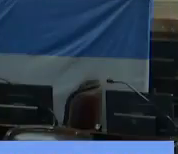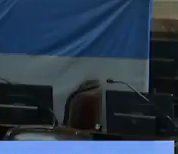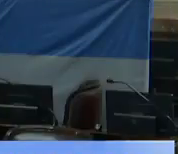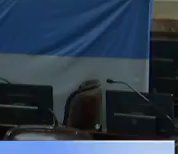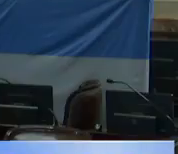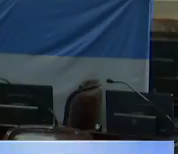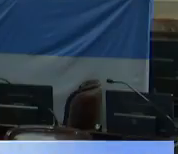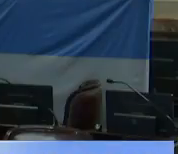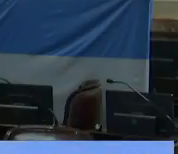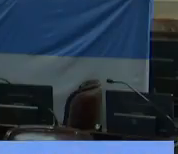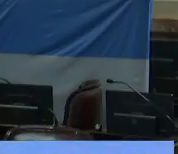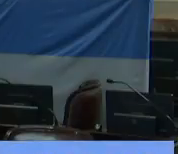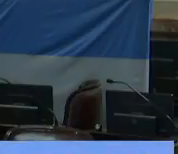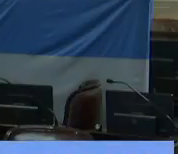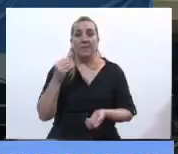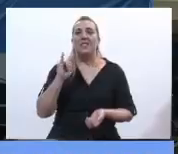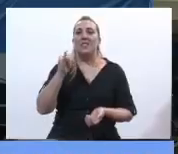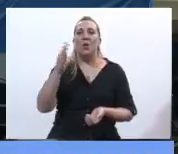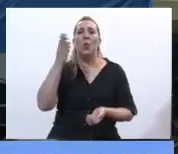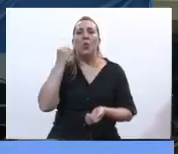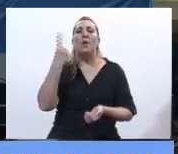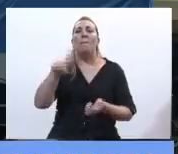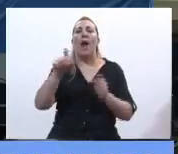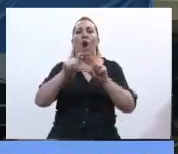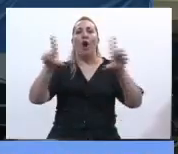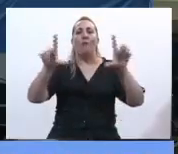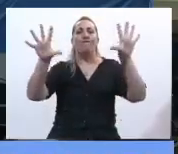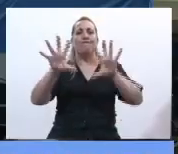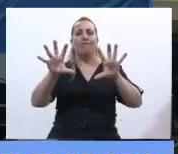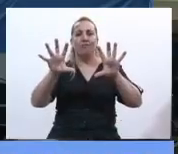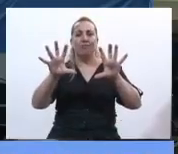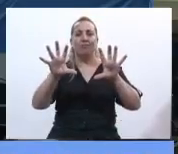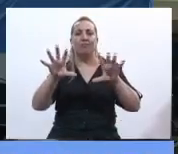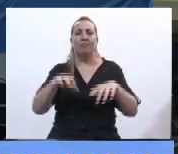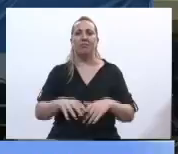Senador. ¿Se escucha, presidente? Se escucha, pero tiene la imagen congelada. Por ahí si...